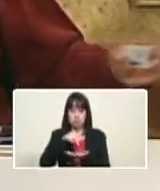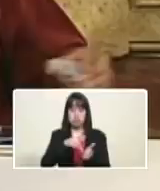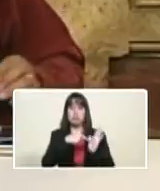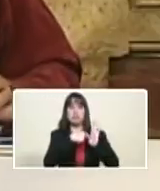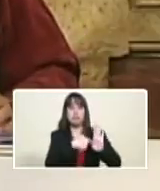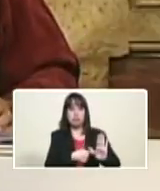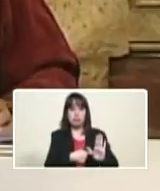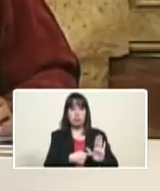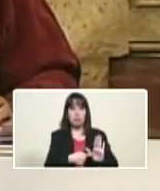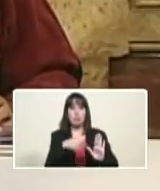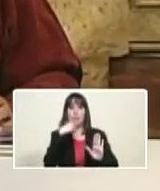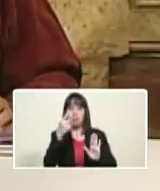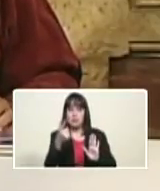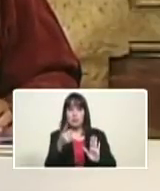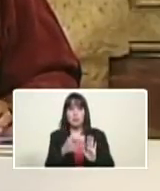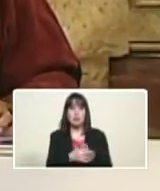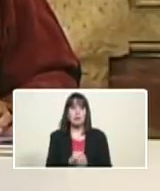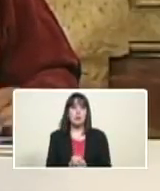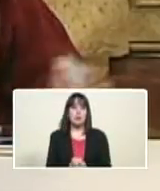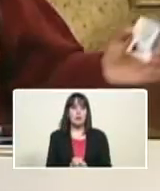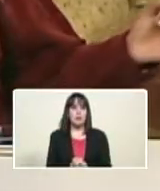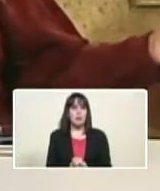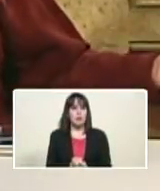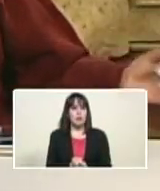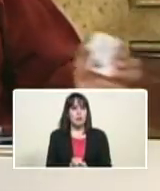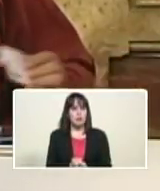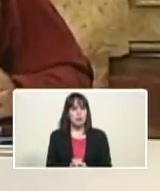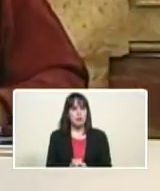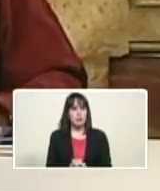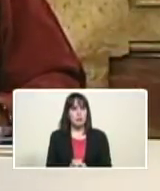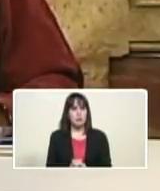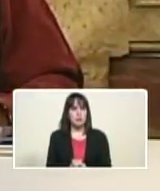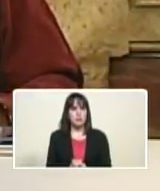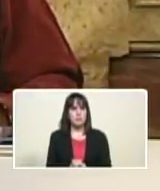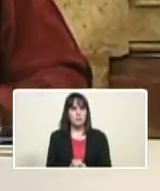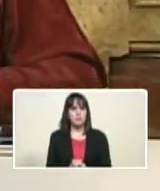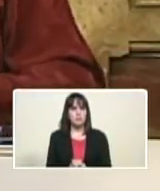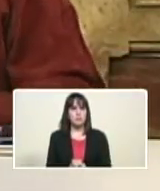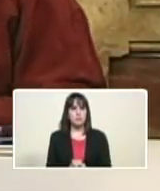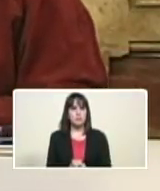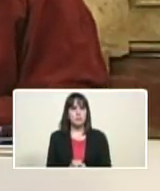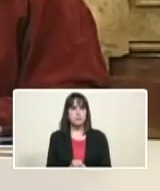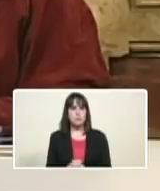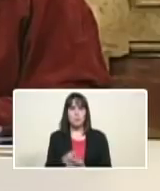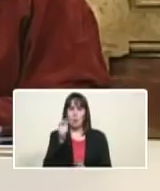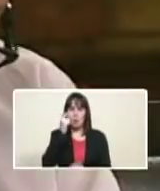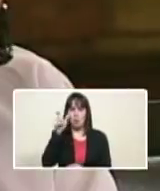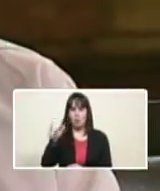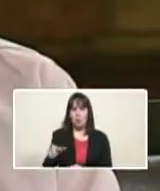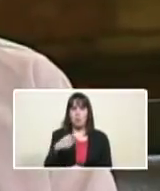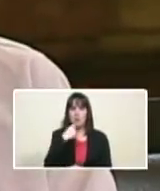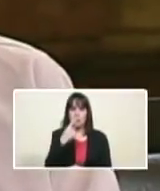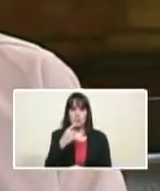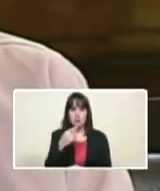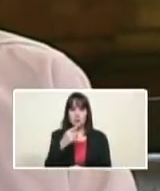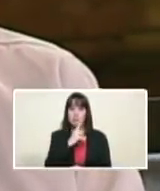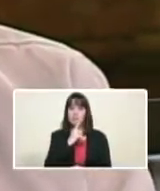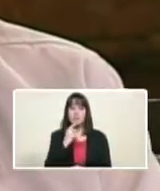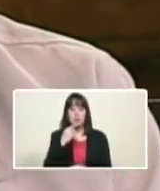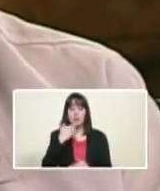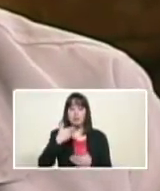Probablemente sea antes, dice Eduardo Murachi. Bueno, su palabra ella por delante. Así que se dice, su palabra ella por